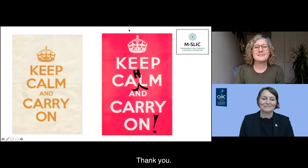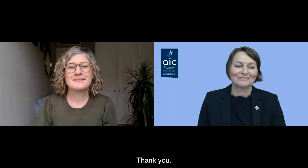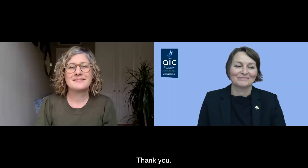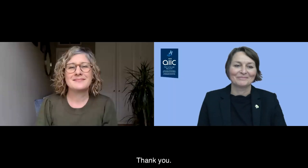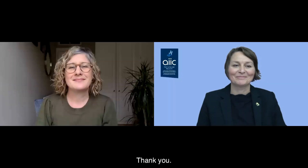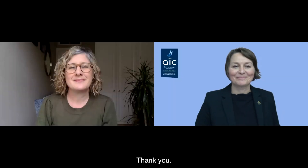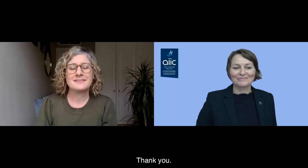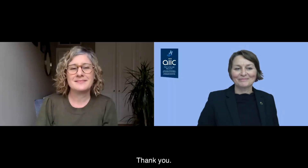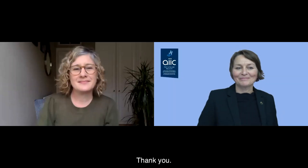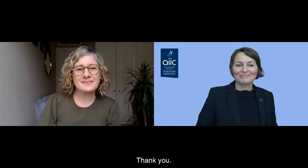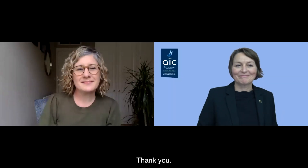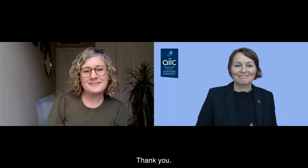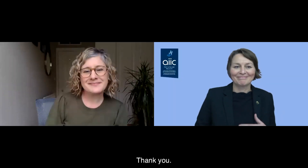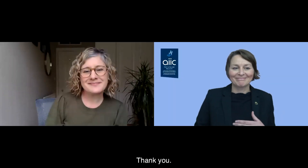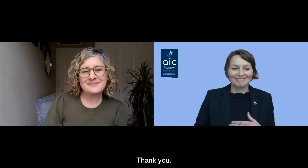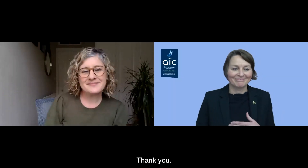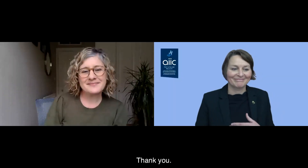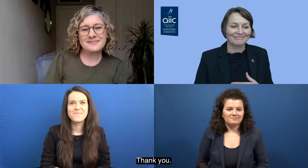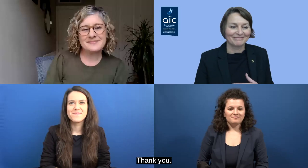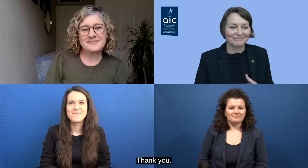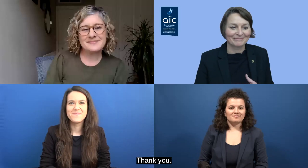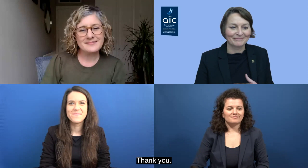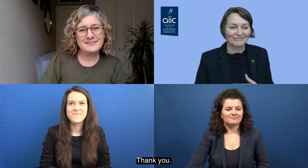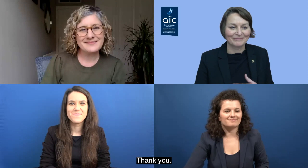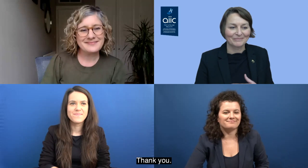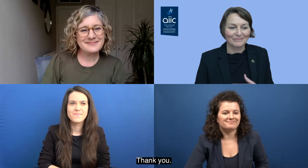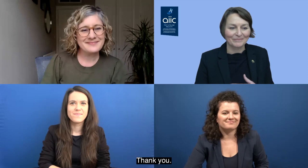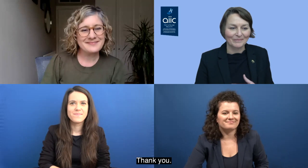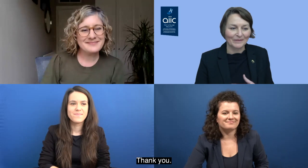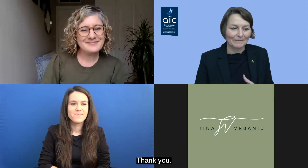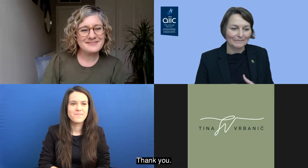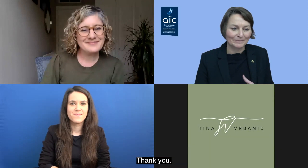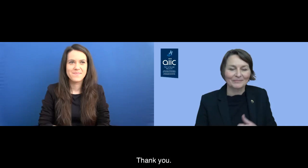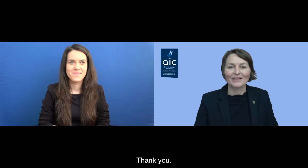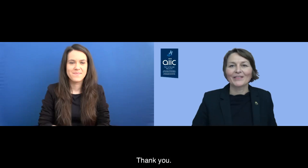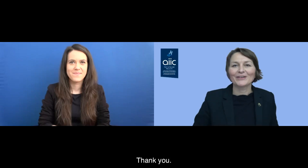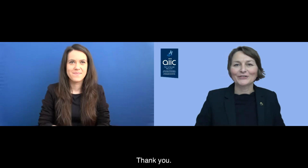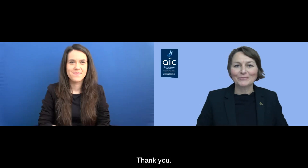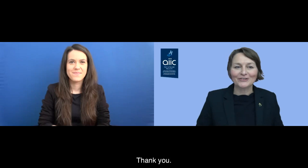alto nivel y de conferencias en nuestros planes de estudio y sigamos adelante. Muchas gracias.